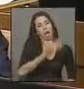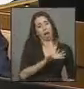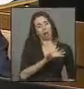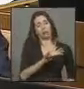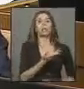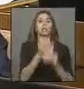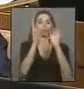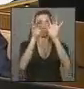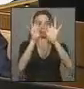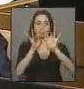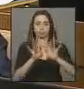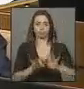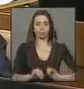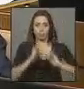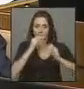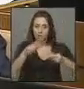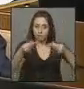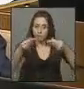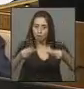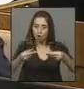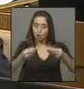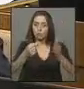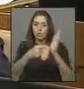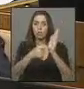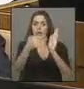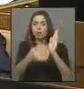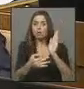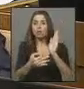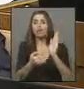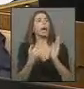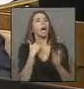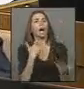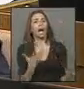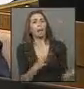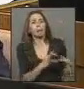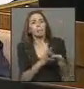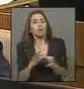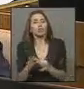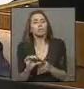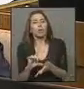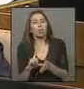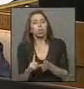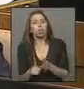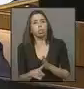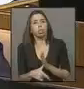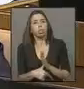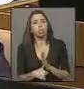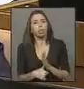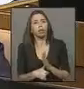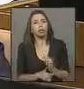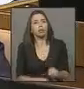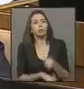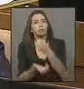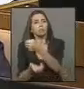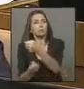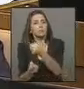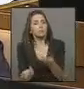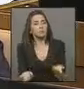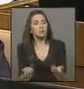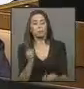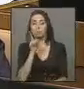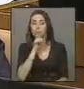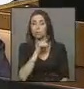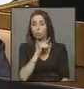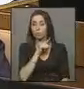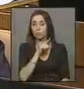realicen los informes respectivos que permitan determinar cuáles han sido los motivos que han llevado a esta lentitud en esta materia. Y señalar